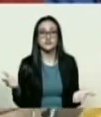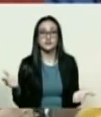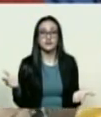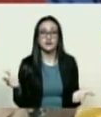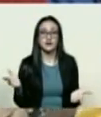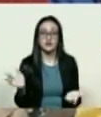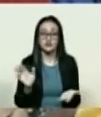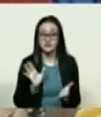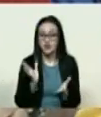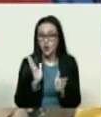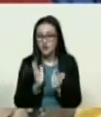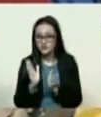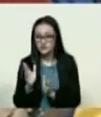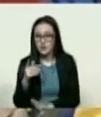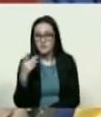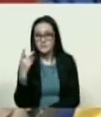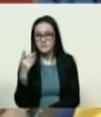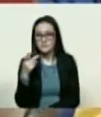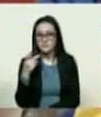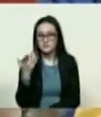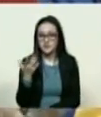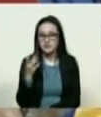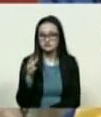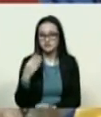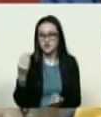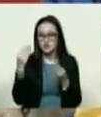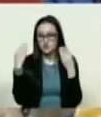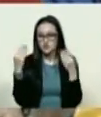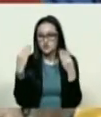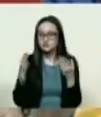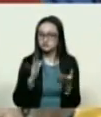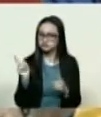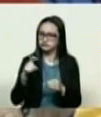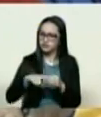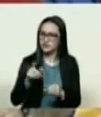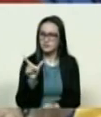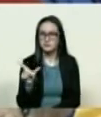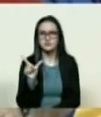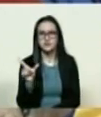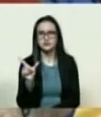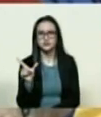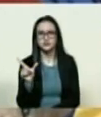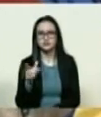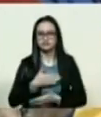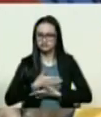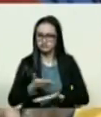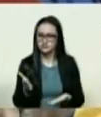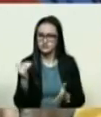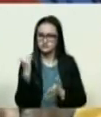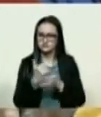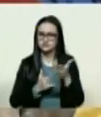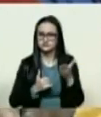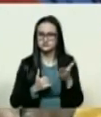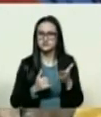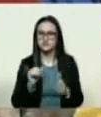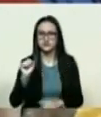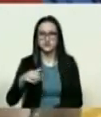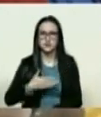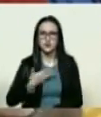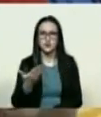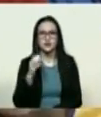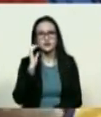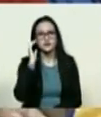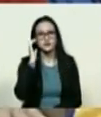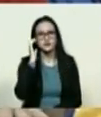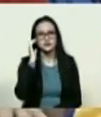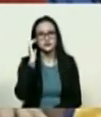organización del partido, formarse como militante, véngase para el Partido Socialista Unido de Venezuela, que también será registrado como militante de nuestra